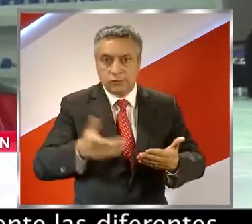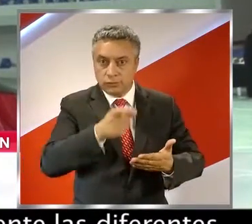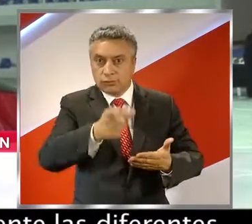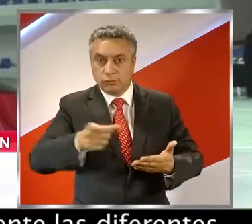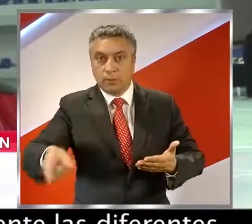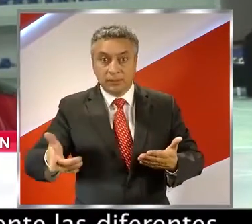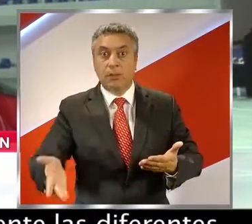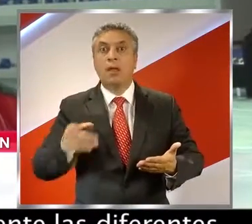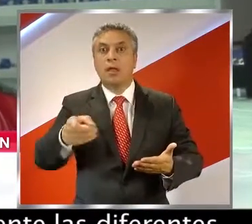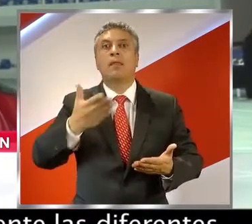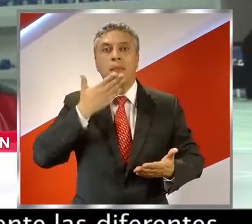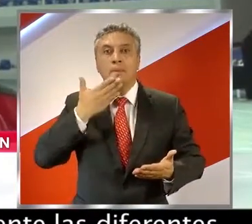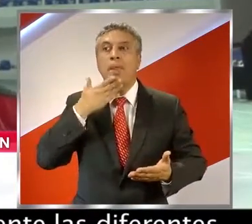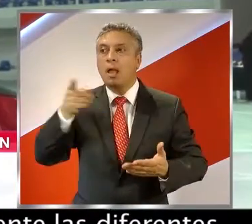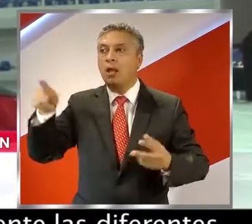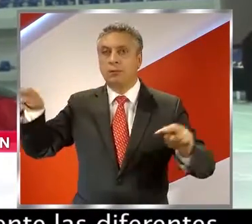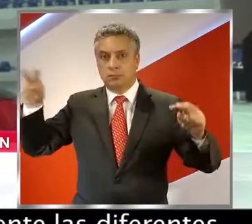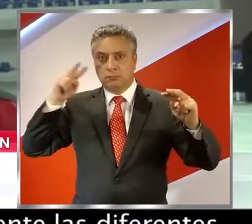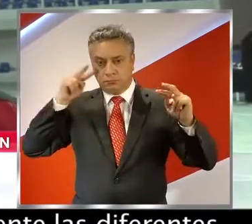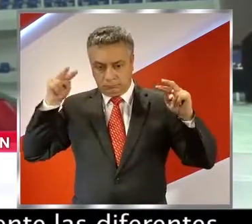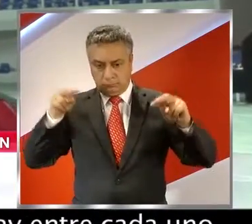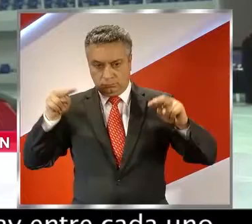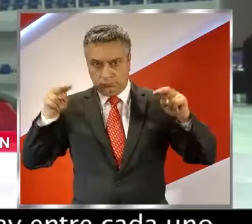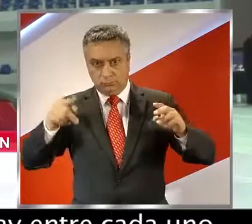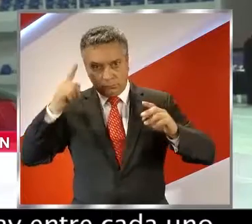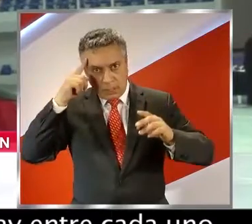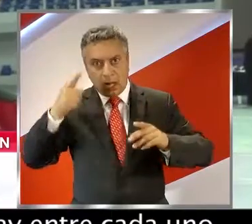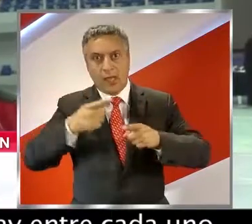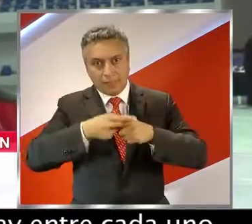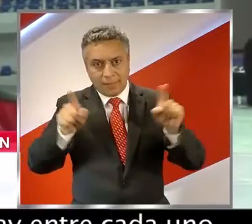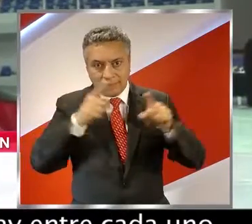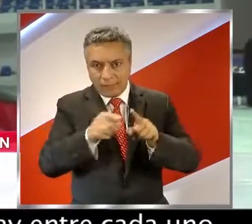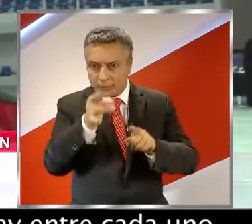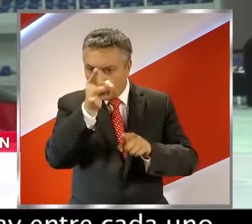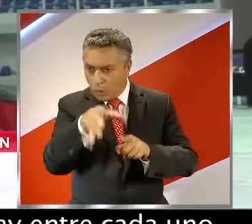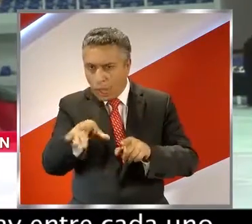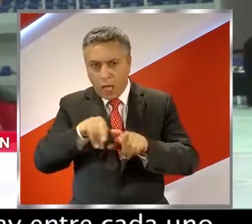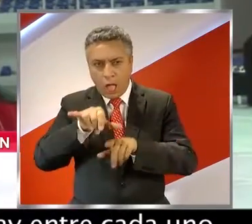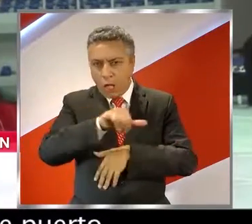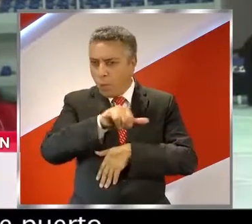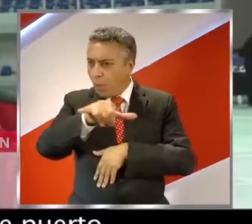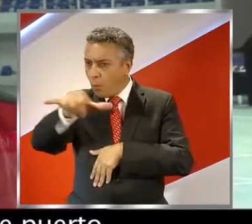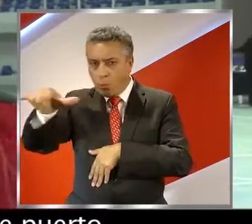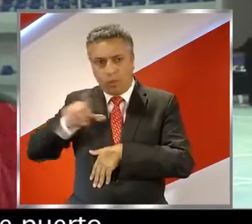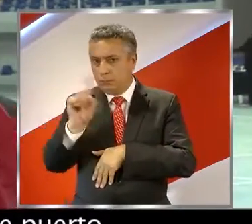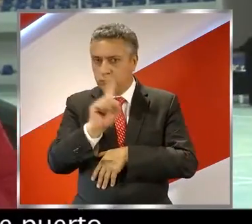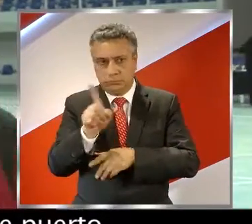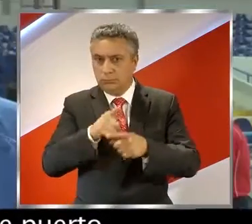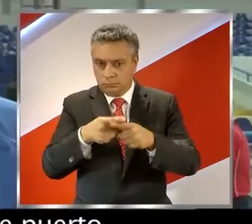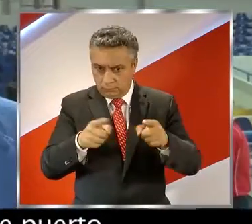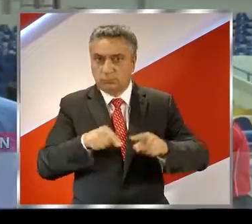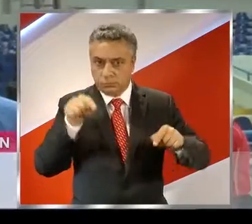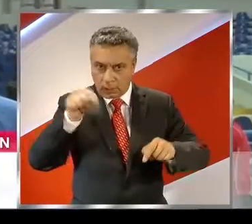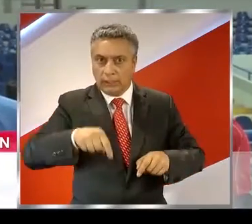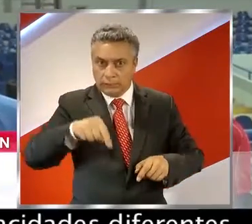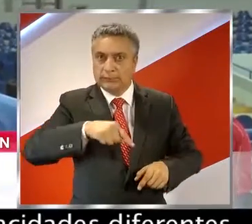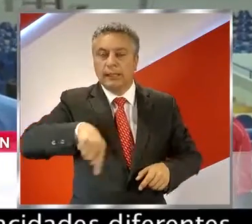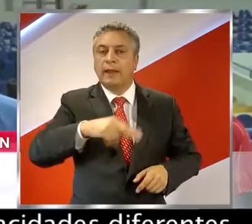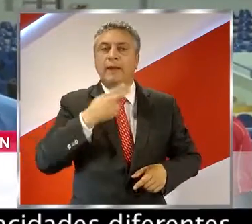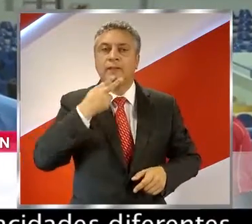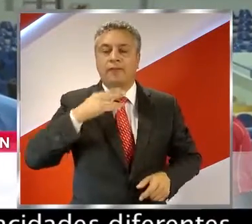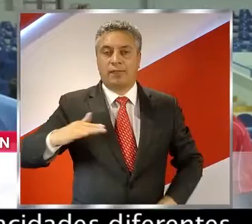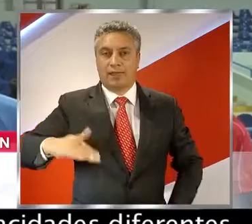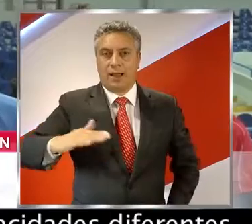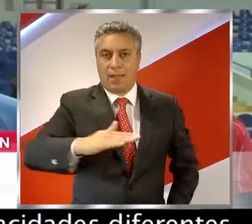la población frente a las diferencias individuales que hay entre cada uno de los habitantes de este puerto. Han vuelto